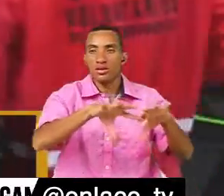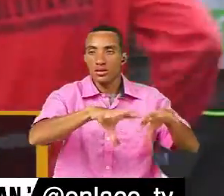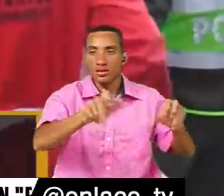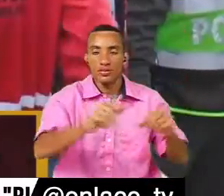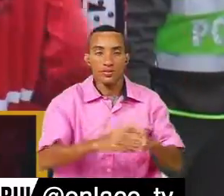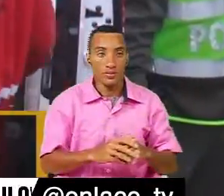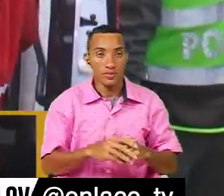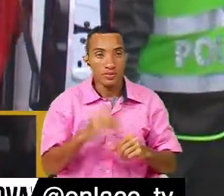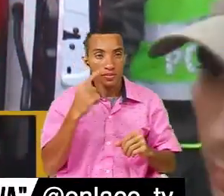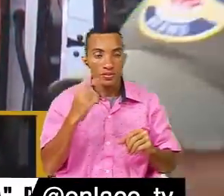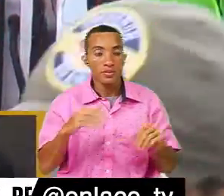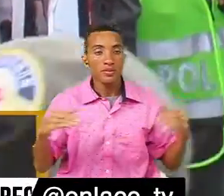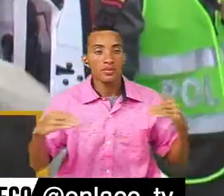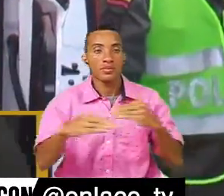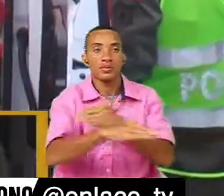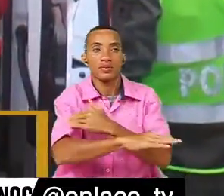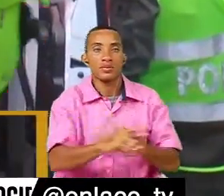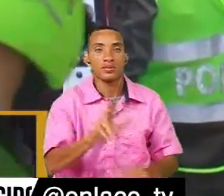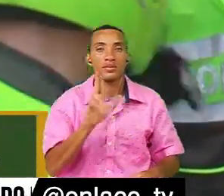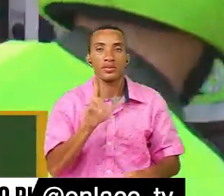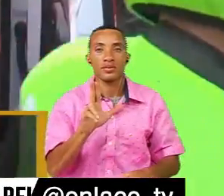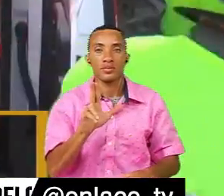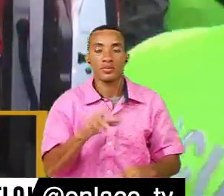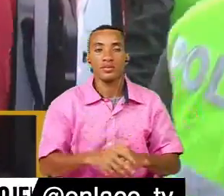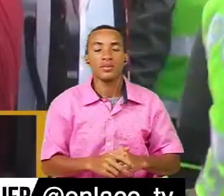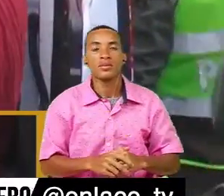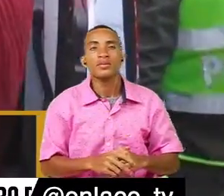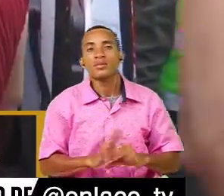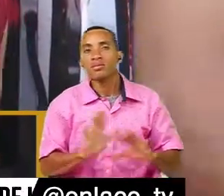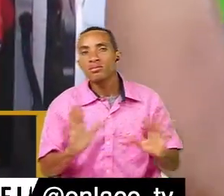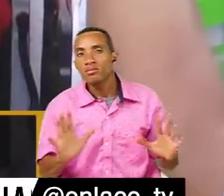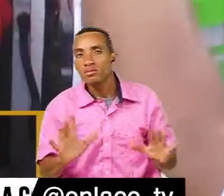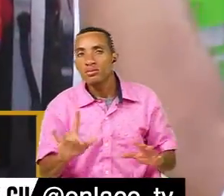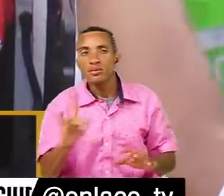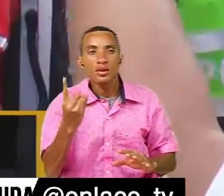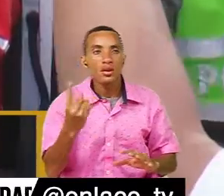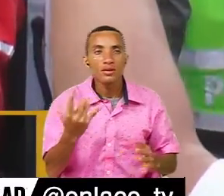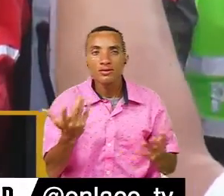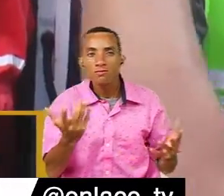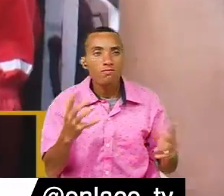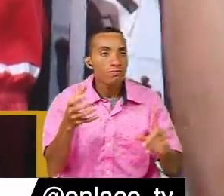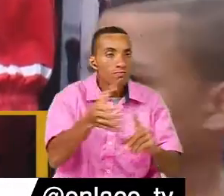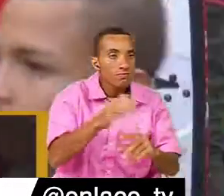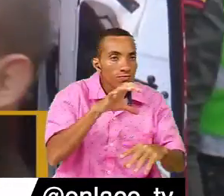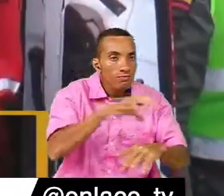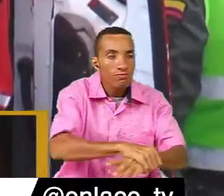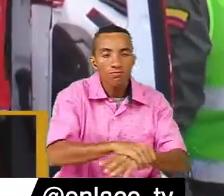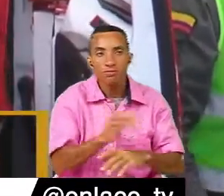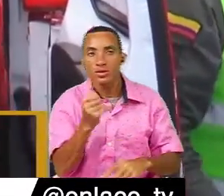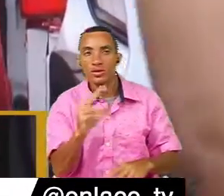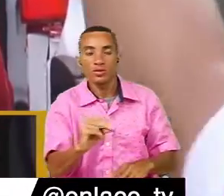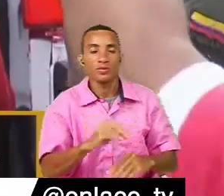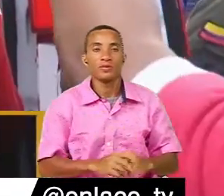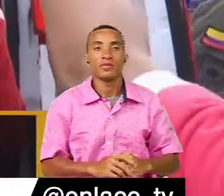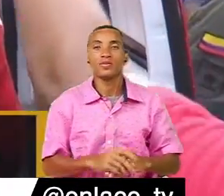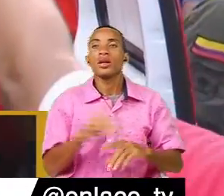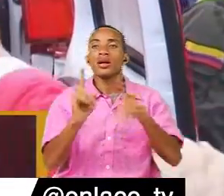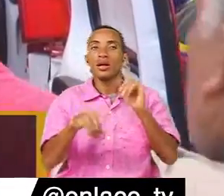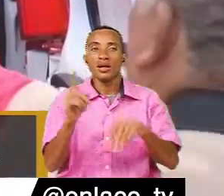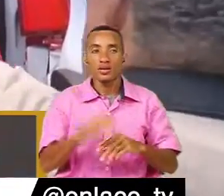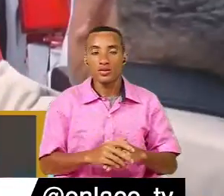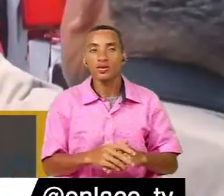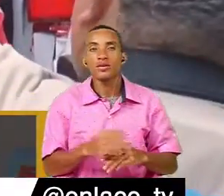del Ferrocarril, sin que se conozcan hasta el momento resultados. Versiones extraoficiales hablan de la captura de uno de